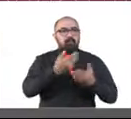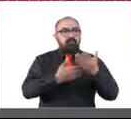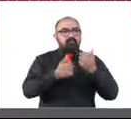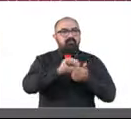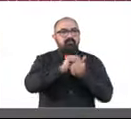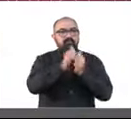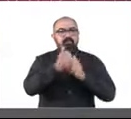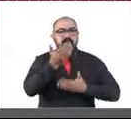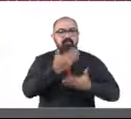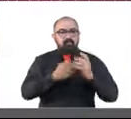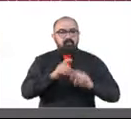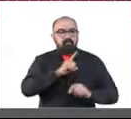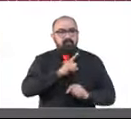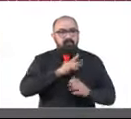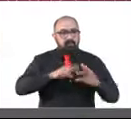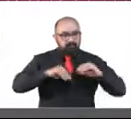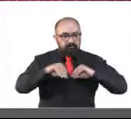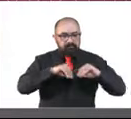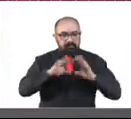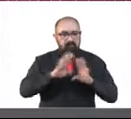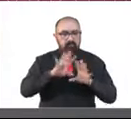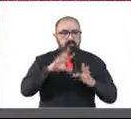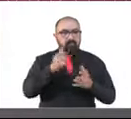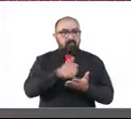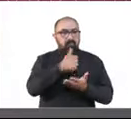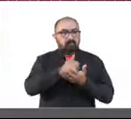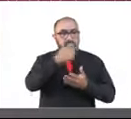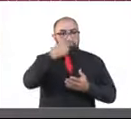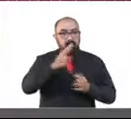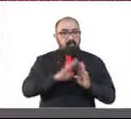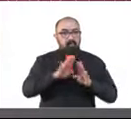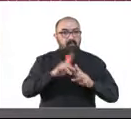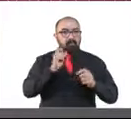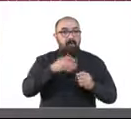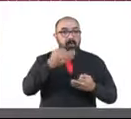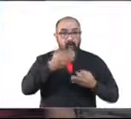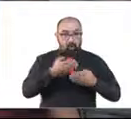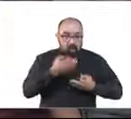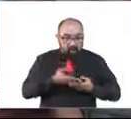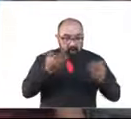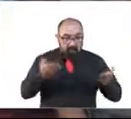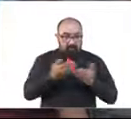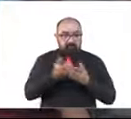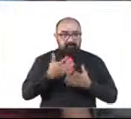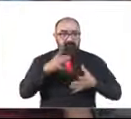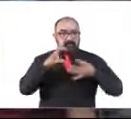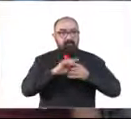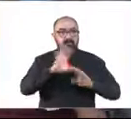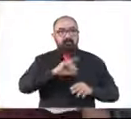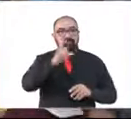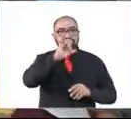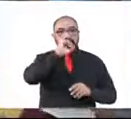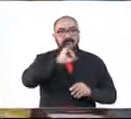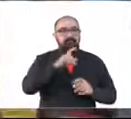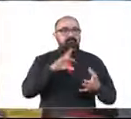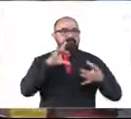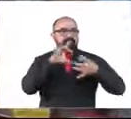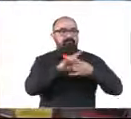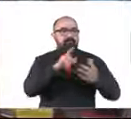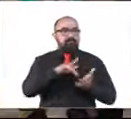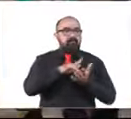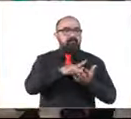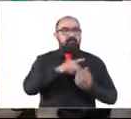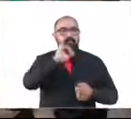fue secretaria del Medio Ambiente de la Ciudad de México durante la administración del actual presidente López Obrador cuando era jefe de gobierno. Bienvenida, gracias,